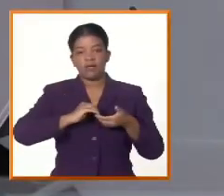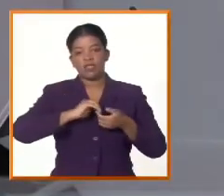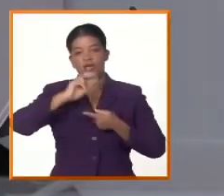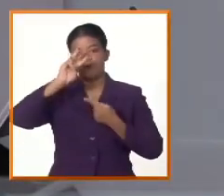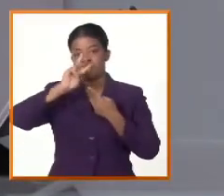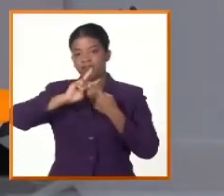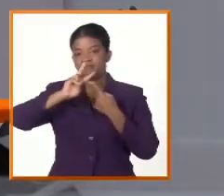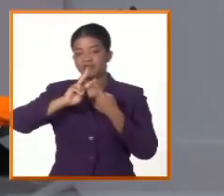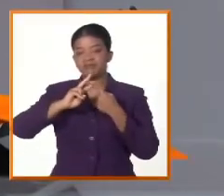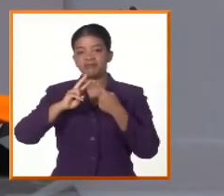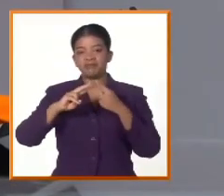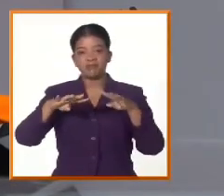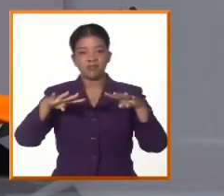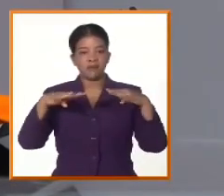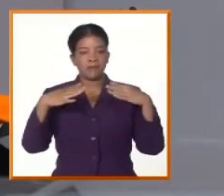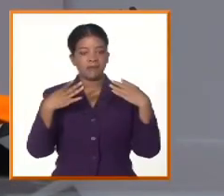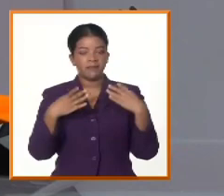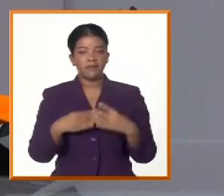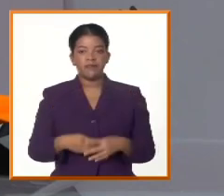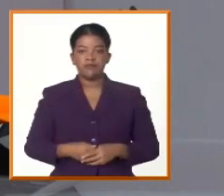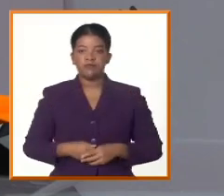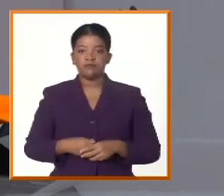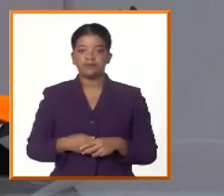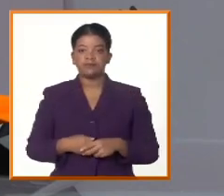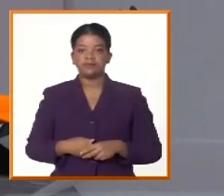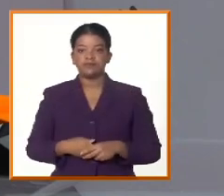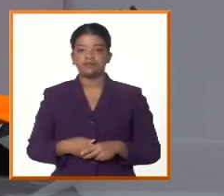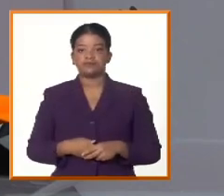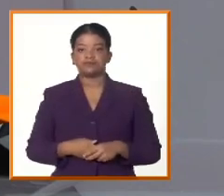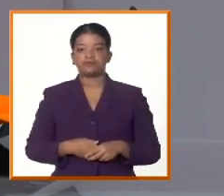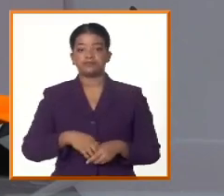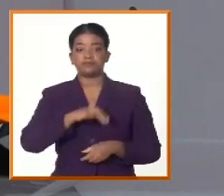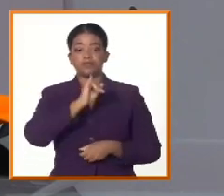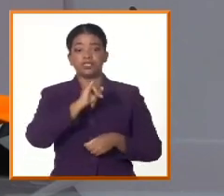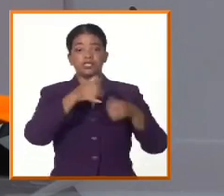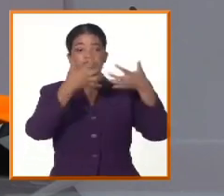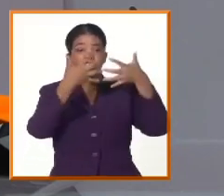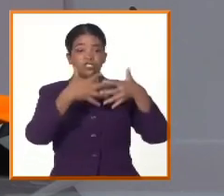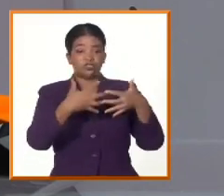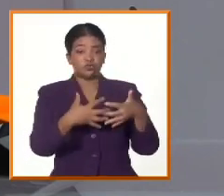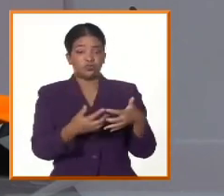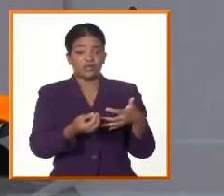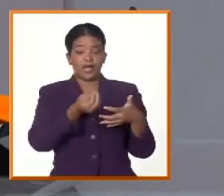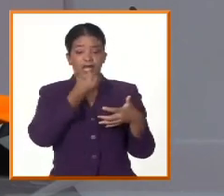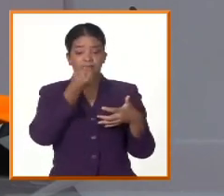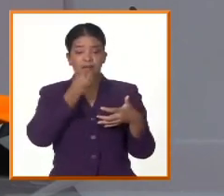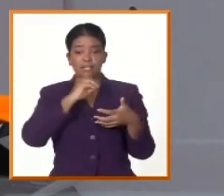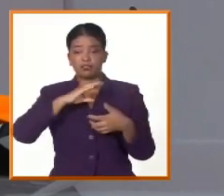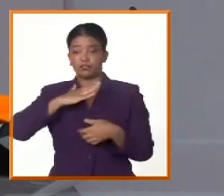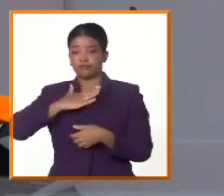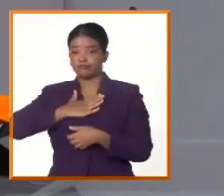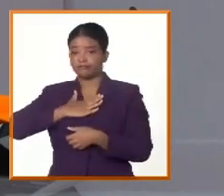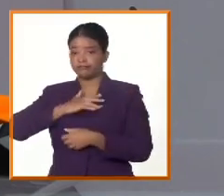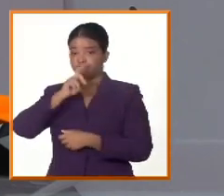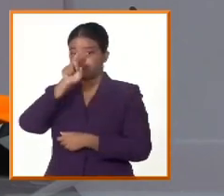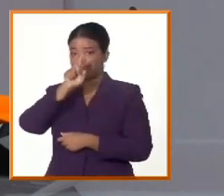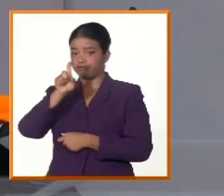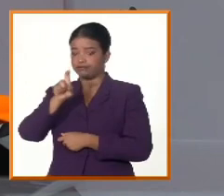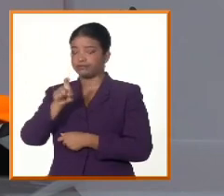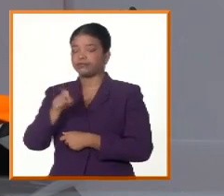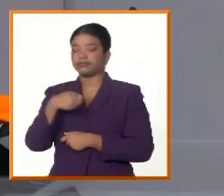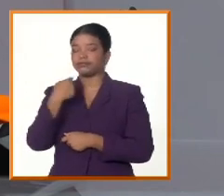Hoy hay un vínculo muy estrecho y esto a través de los años y tenemos la experiencia de Fidel